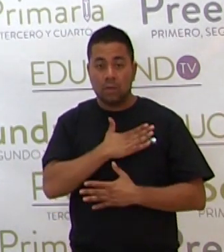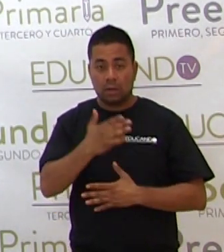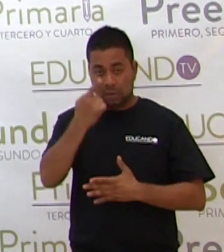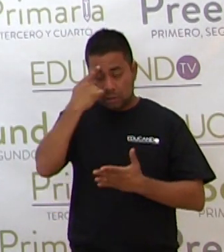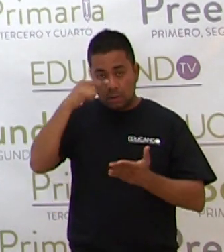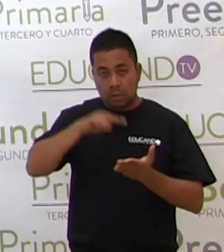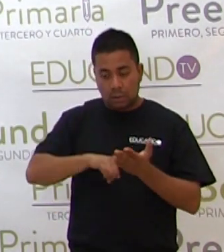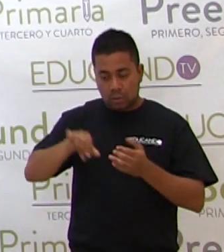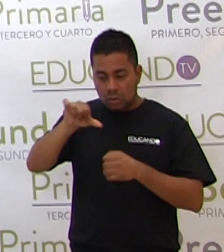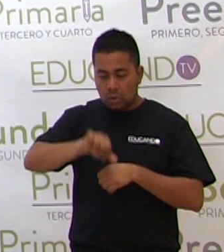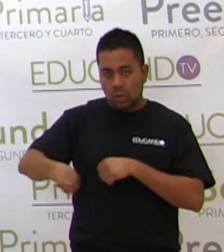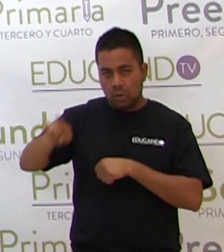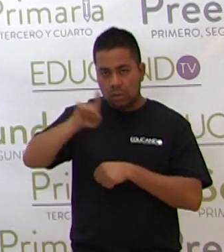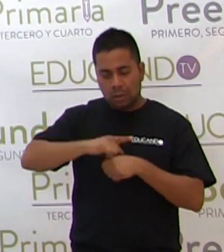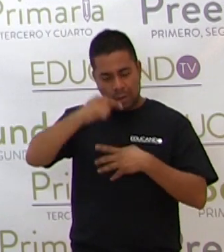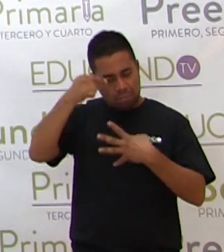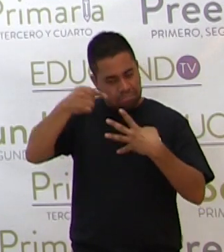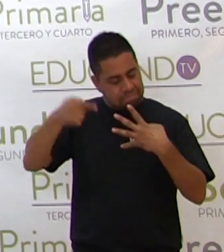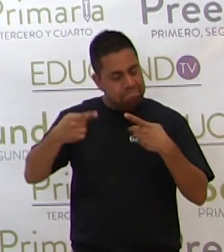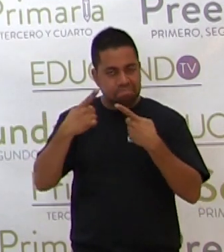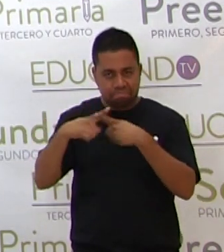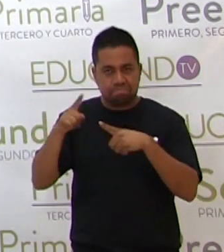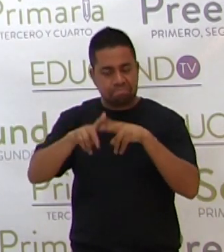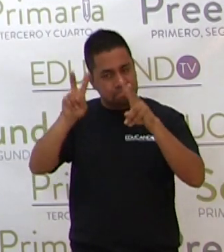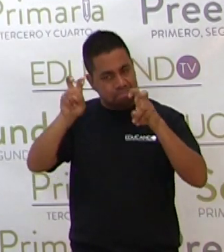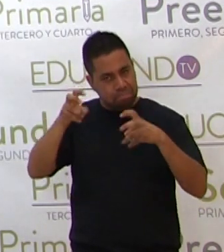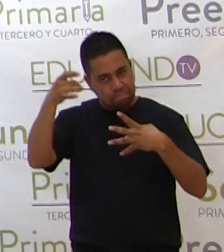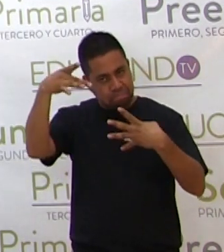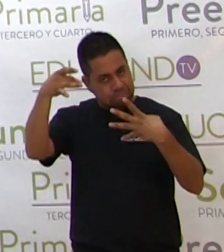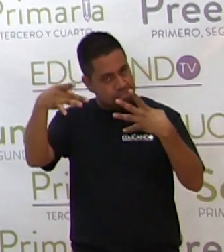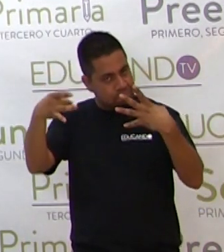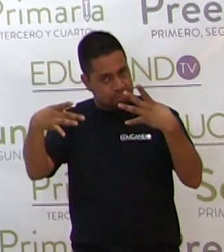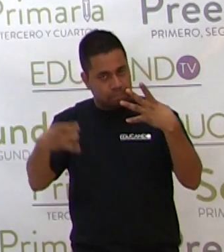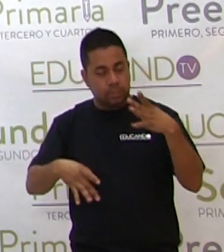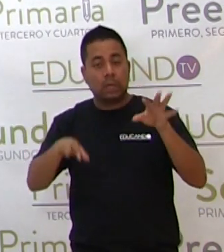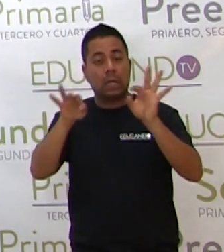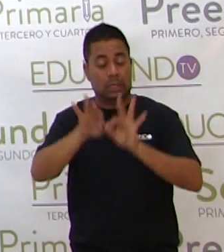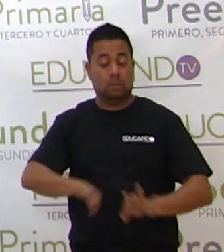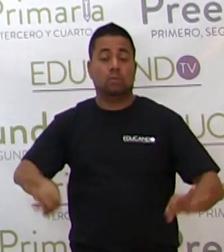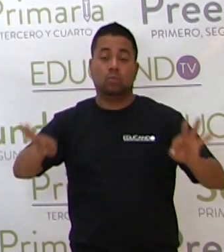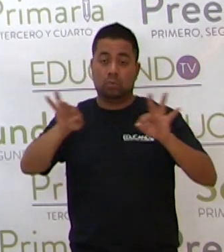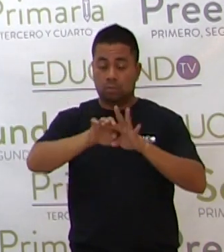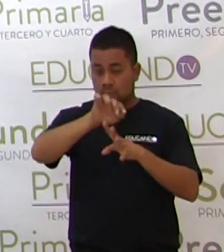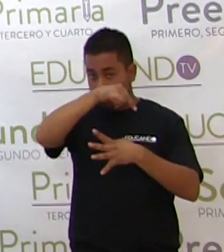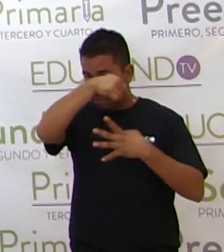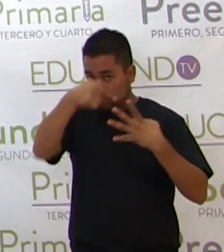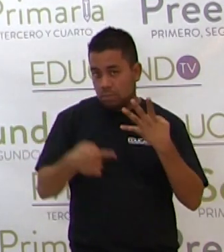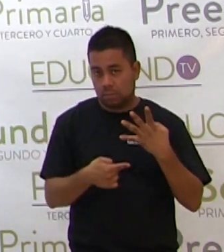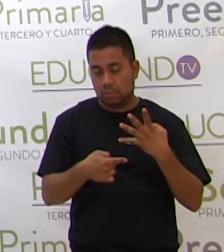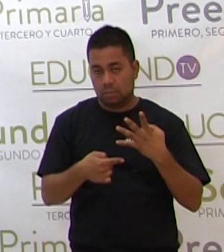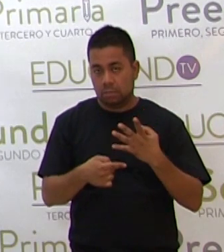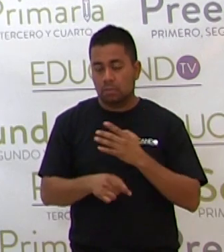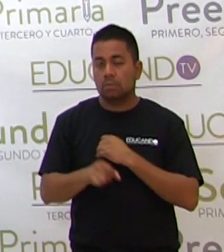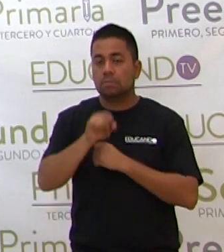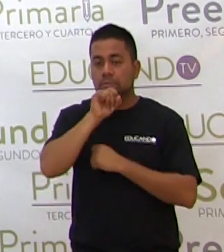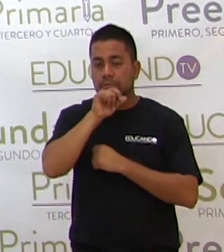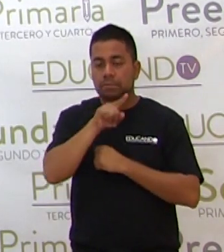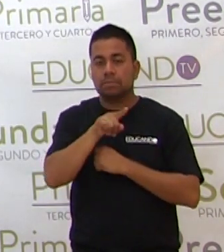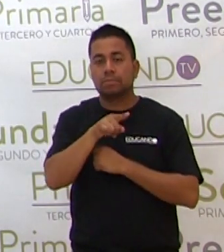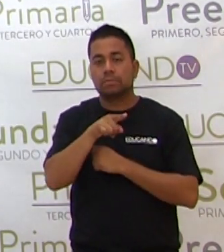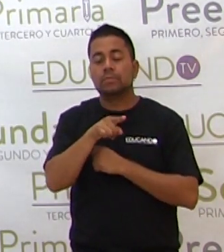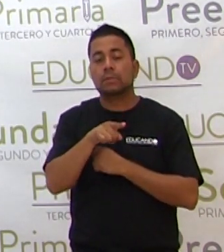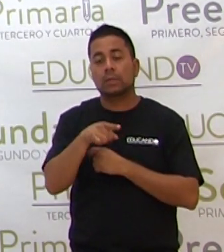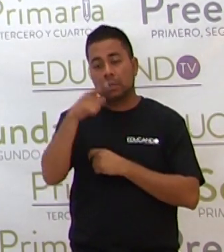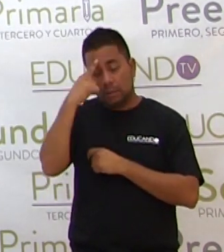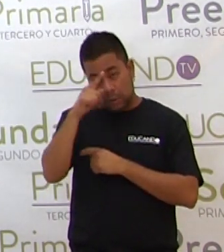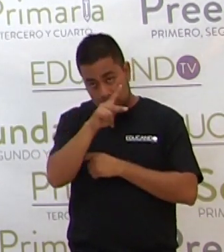cubrimos varios aspectos importantes y fundamentales para que